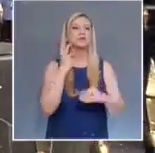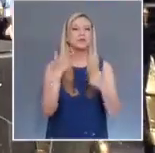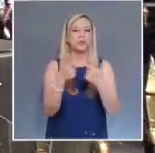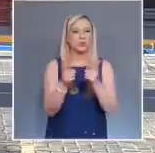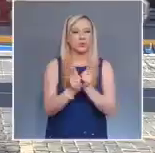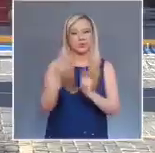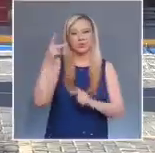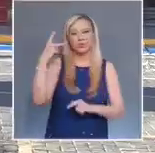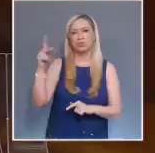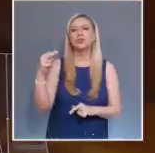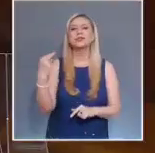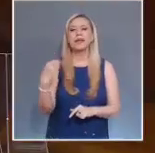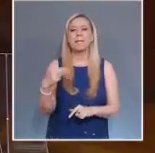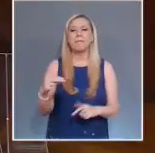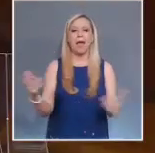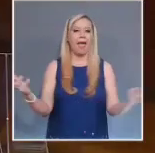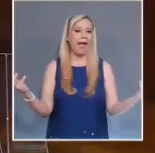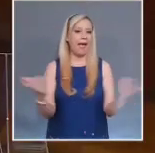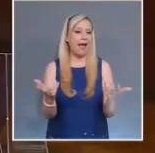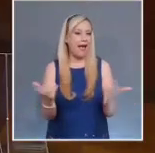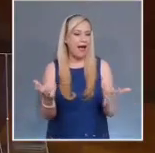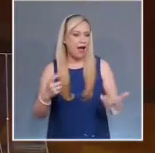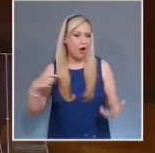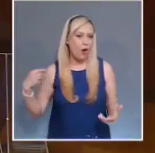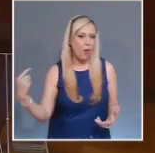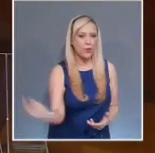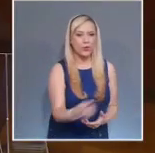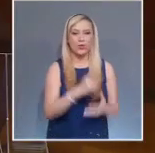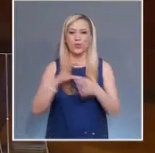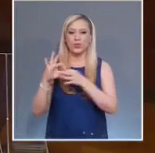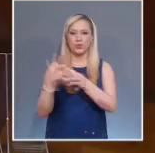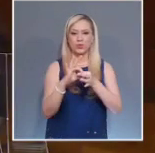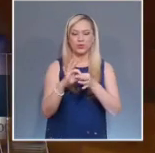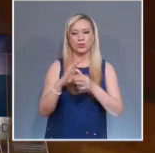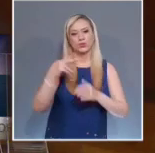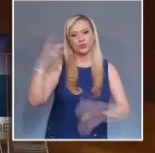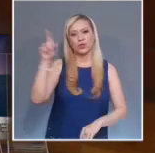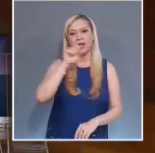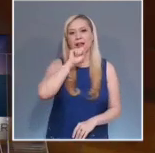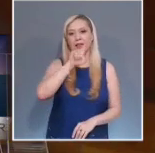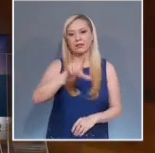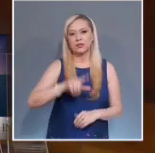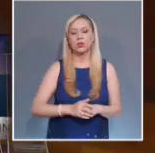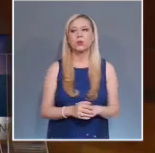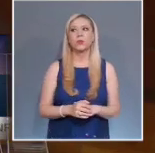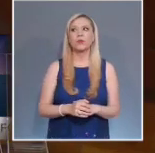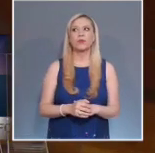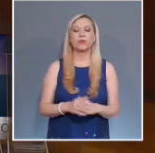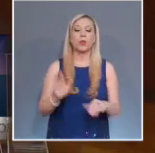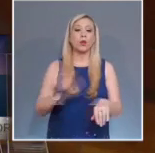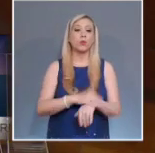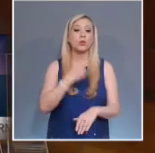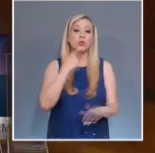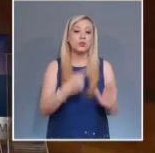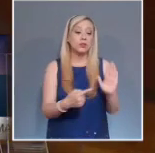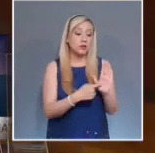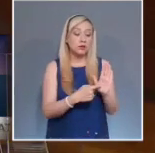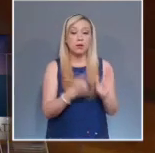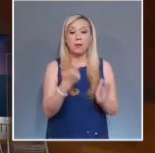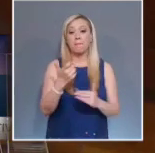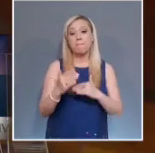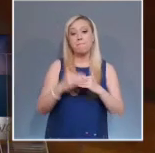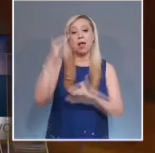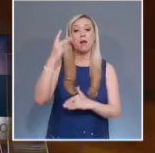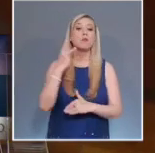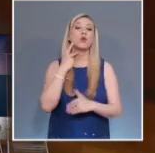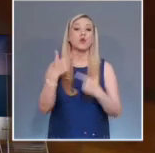Hagamos. En este caso estoy por la validez del artículo, ya que aumenta el financiamiento público para partidos políticos